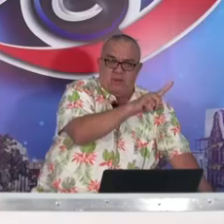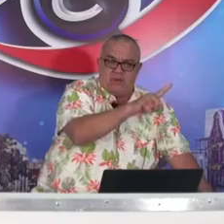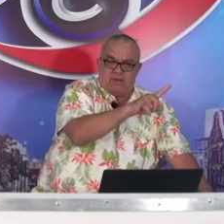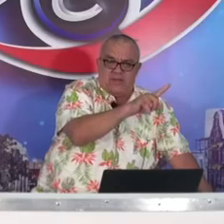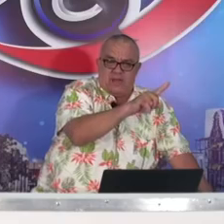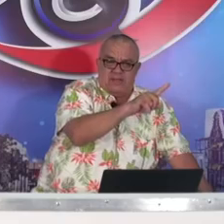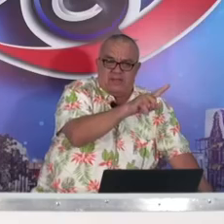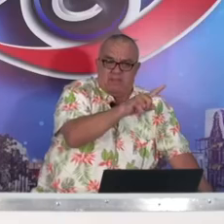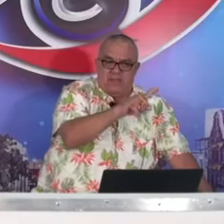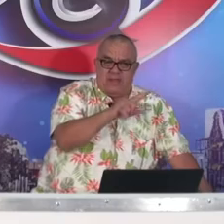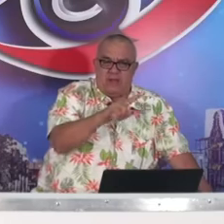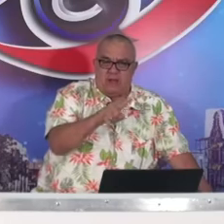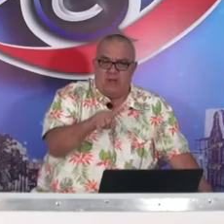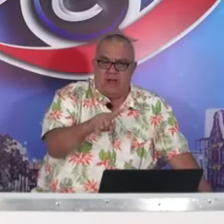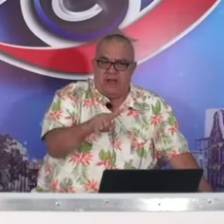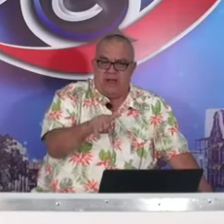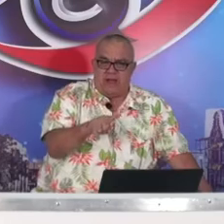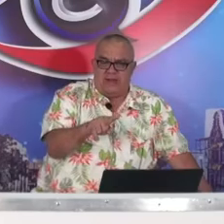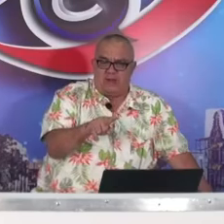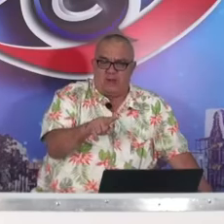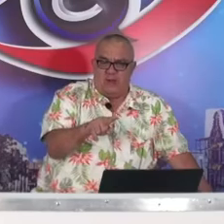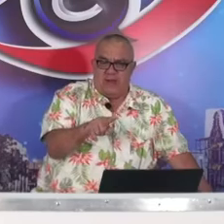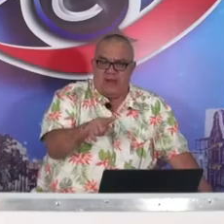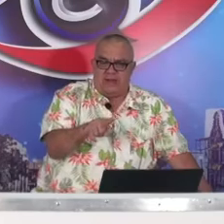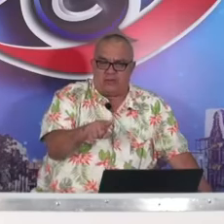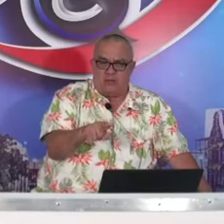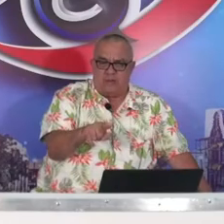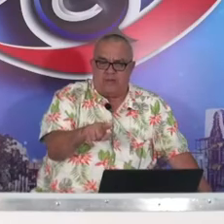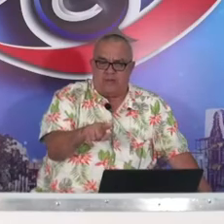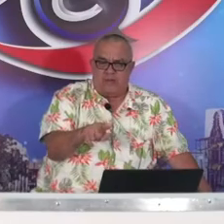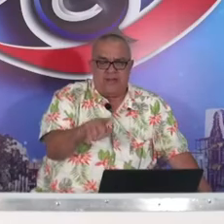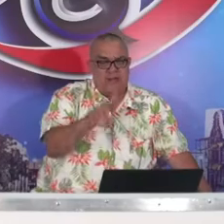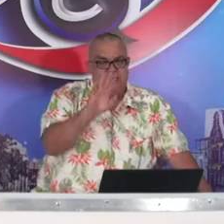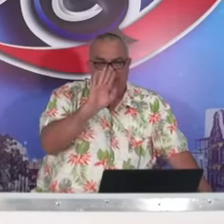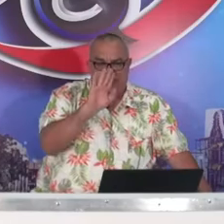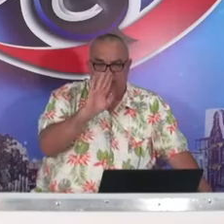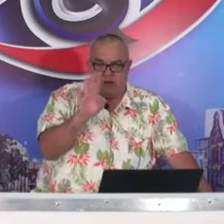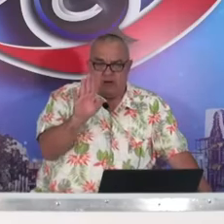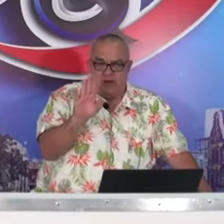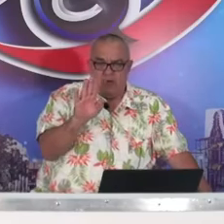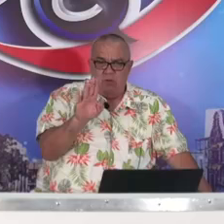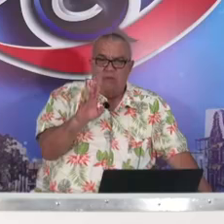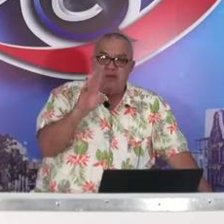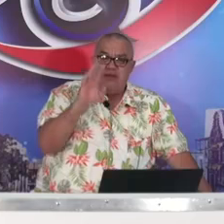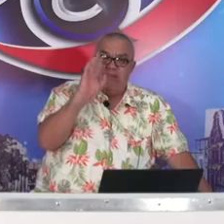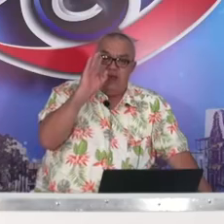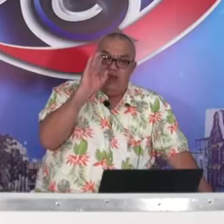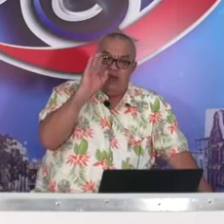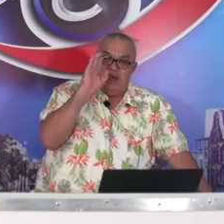temprano por carretera de México a directo a la zona militar, que no creo.